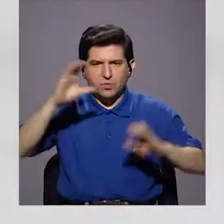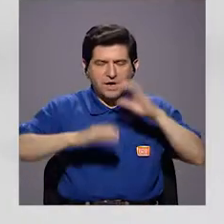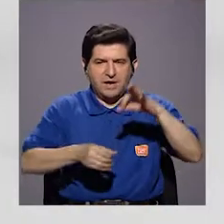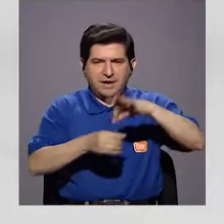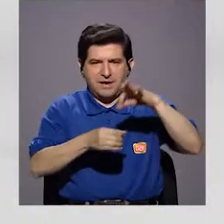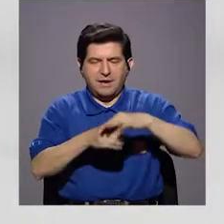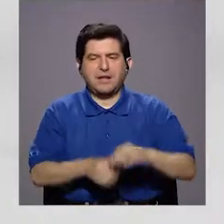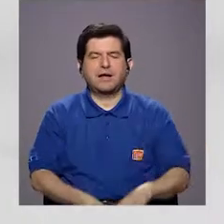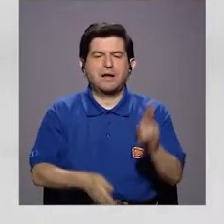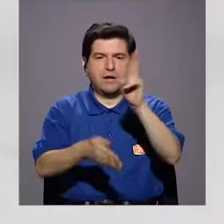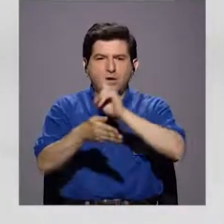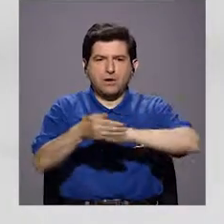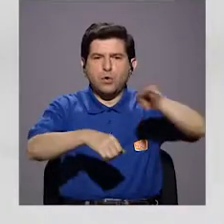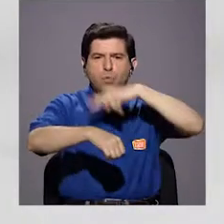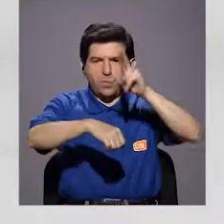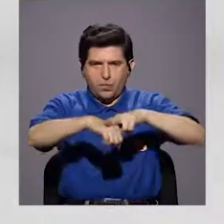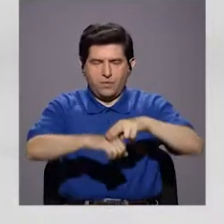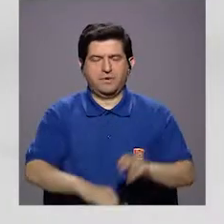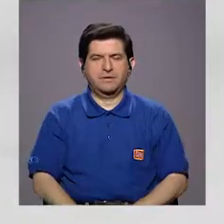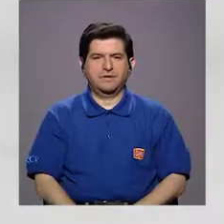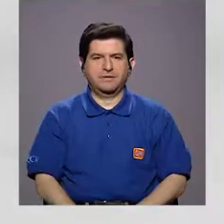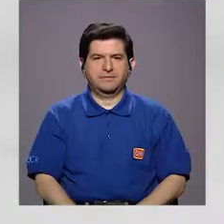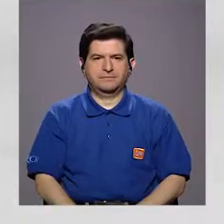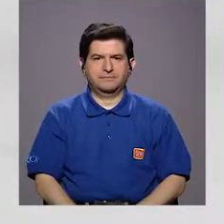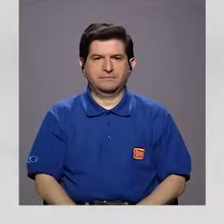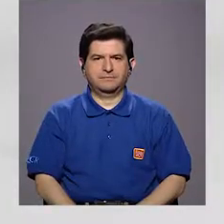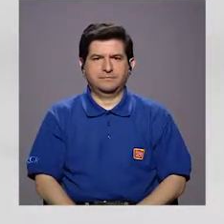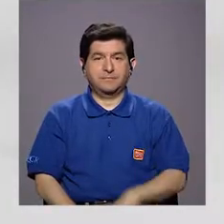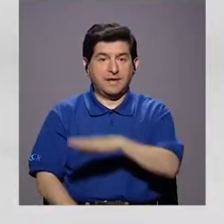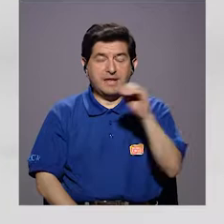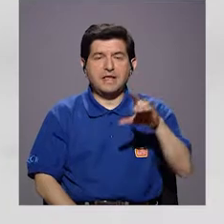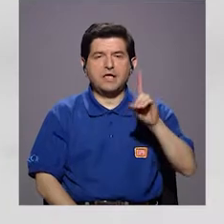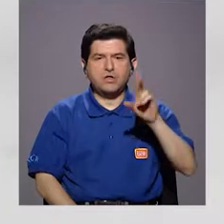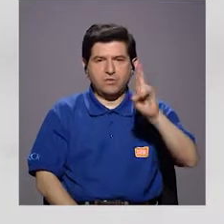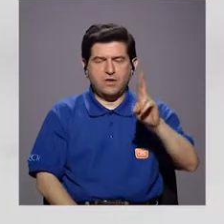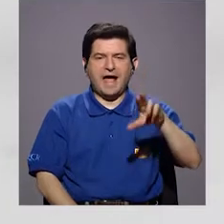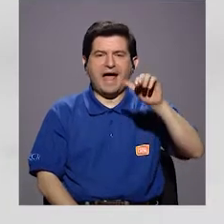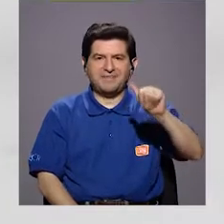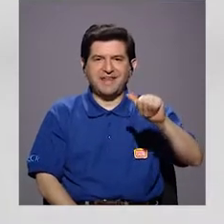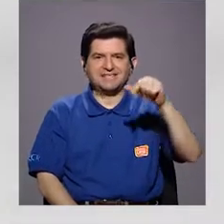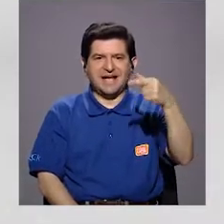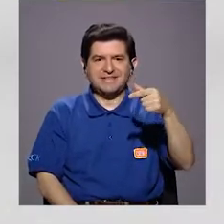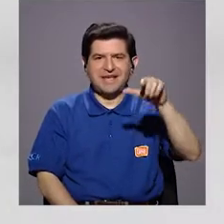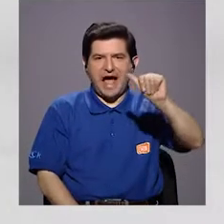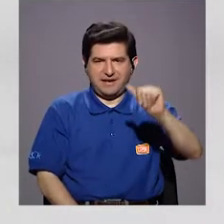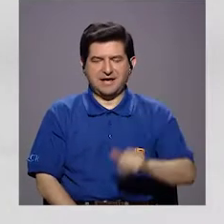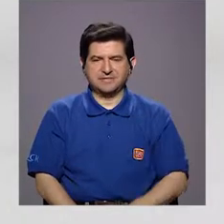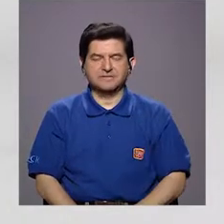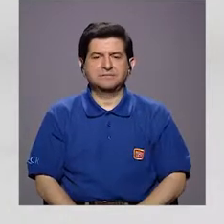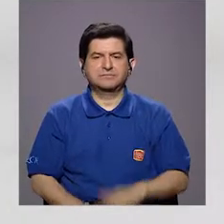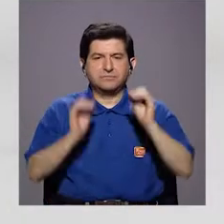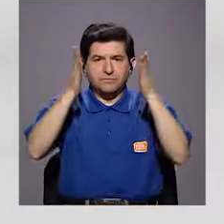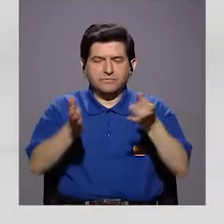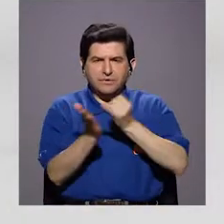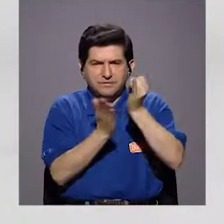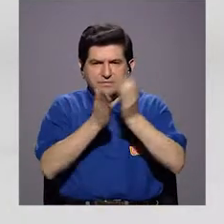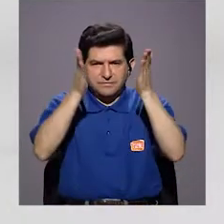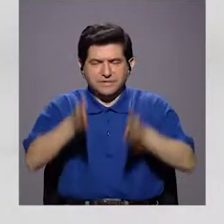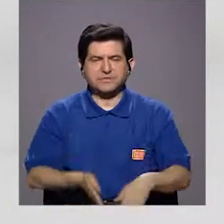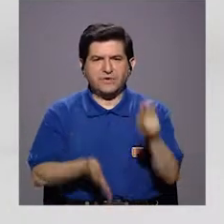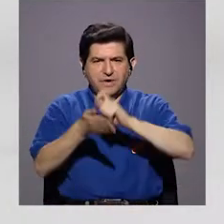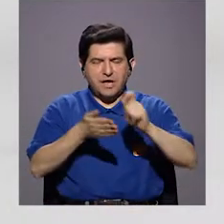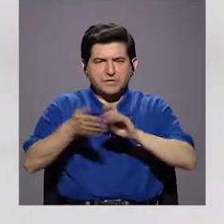ciencias agrarias de la universidad nacional y el doctor andrés gatica arias profesor e investigador